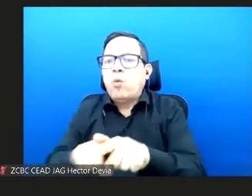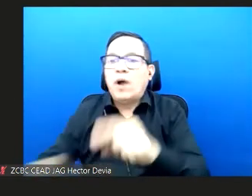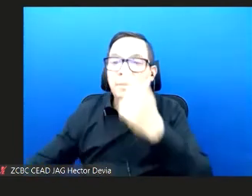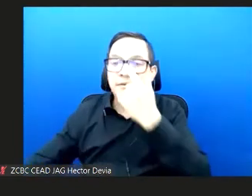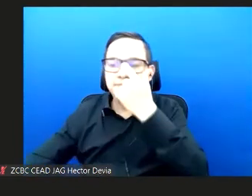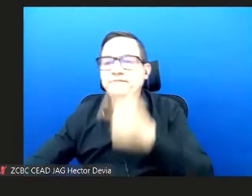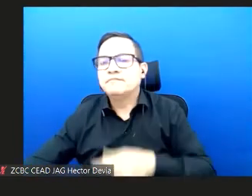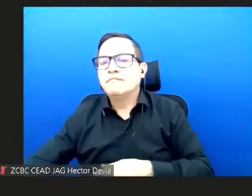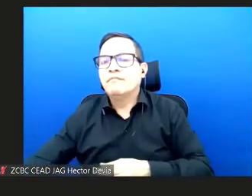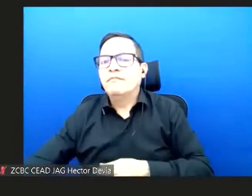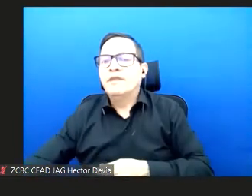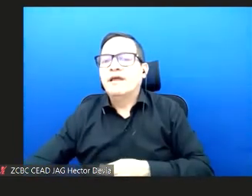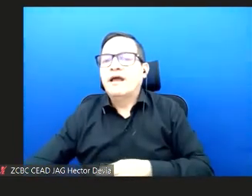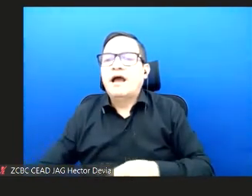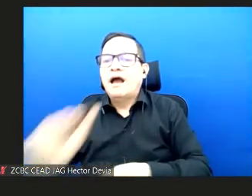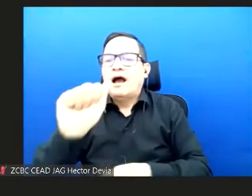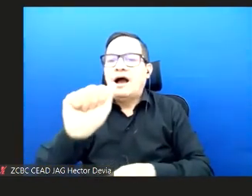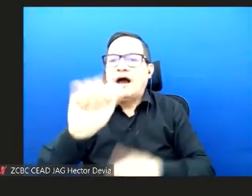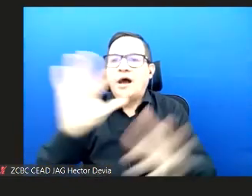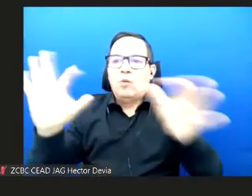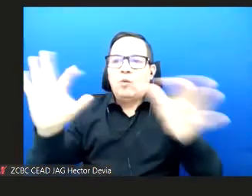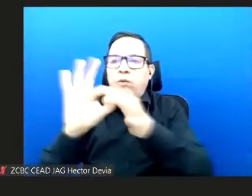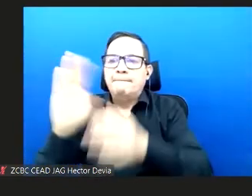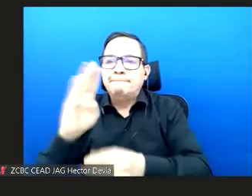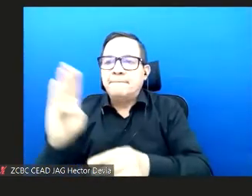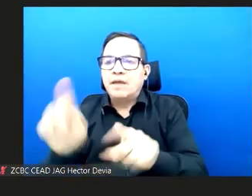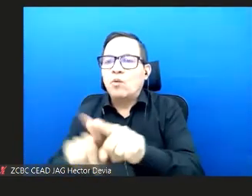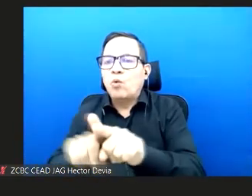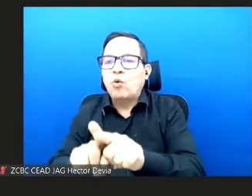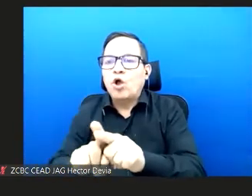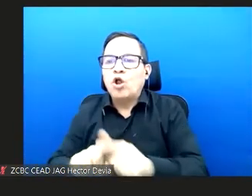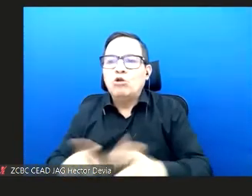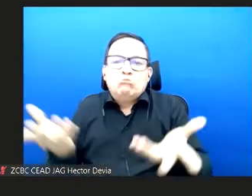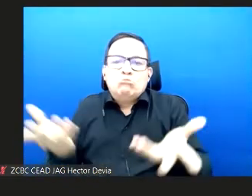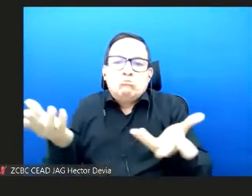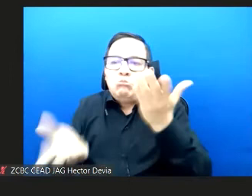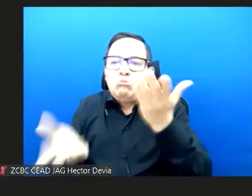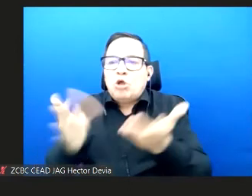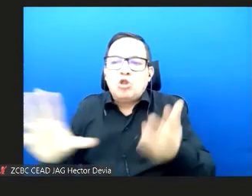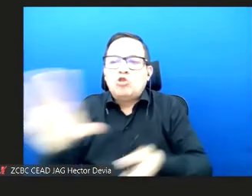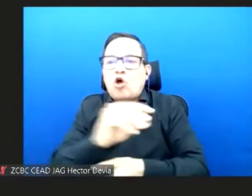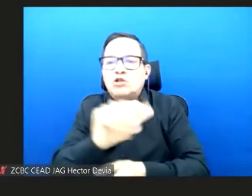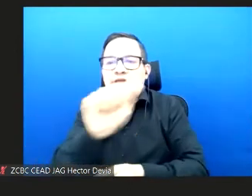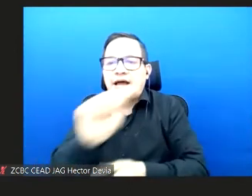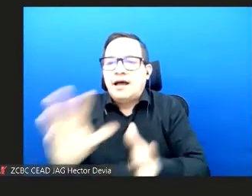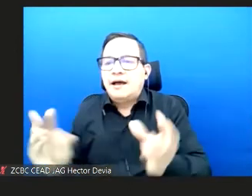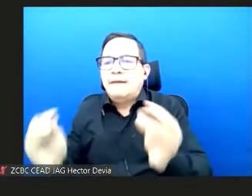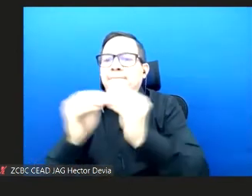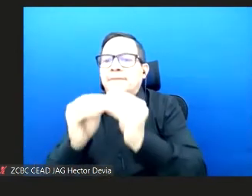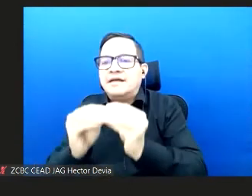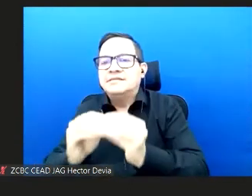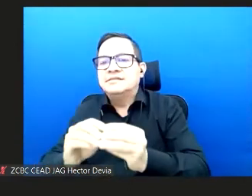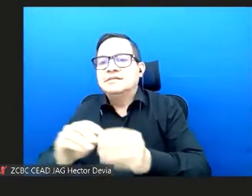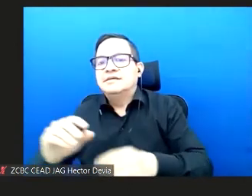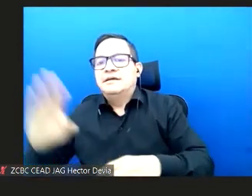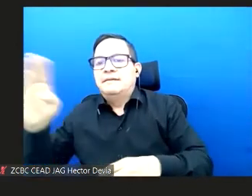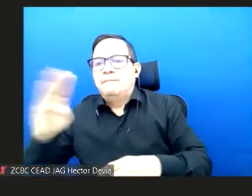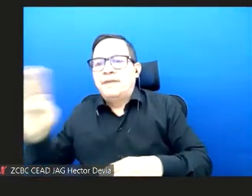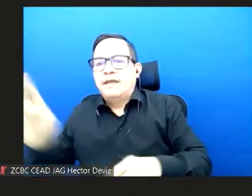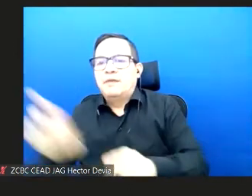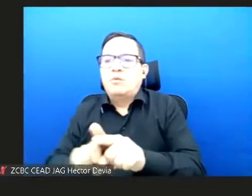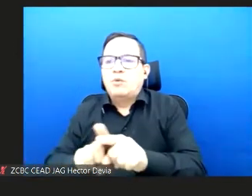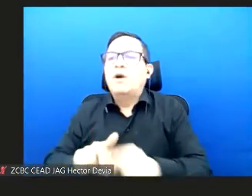A unión B son todos los elementos de A más los elementos de B, ¿sí? Que es igual a 1, 2,